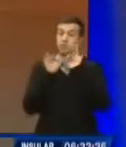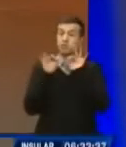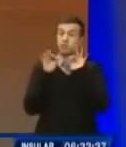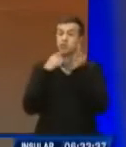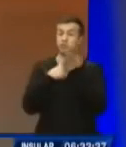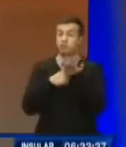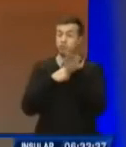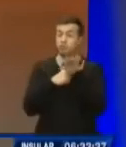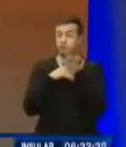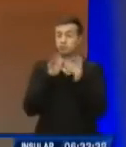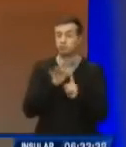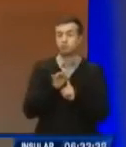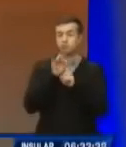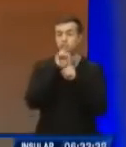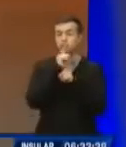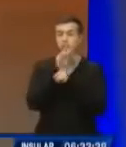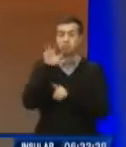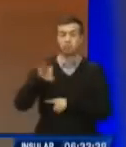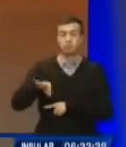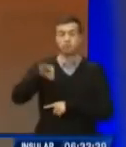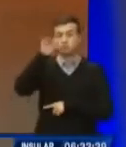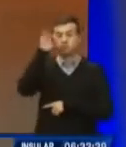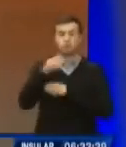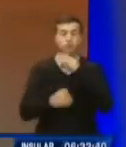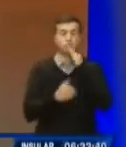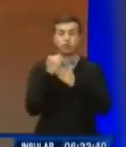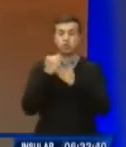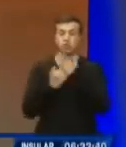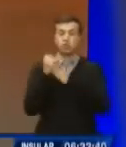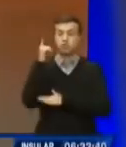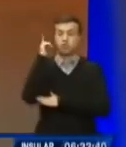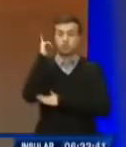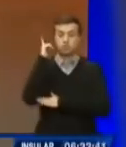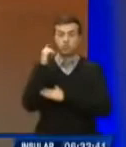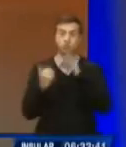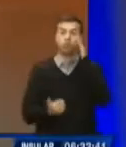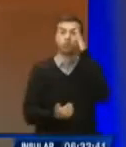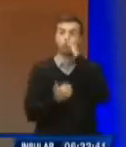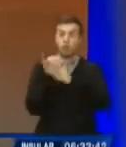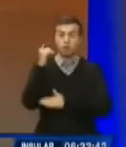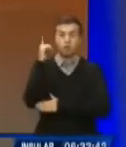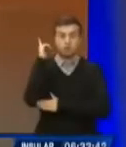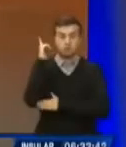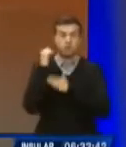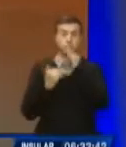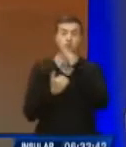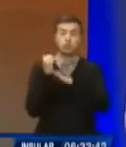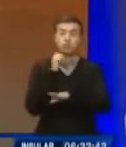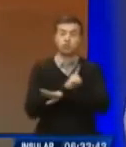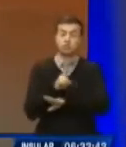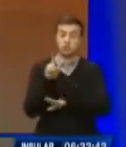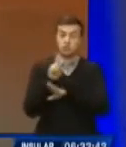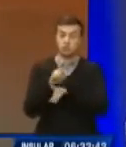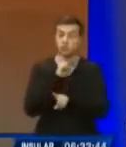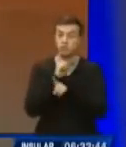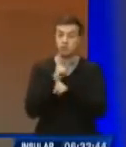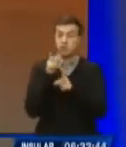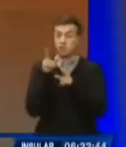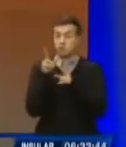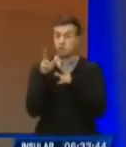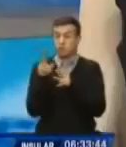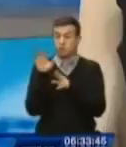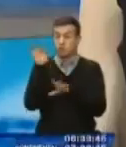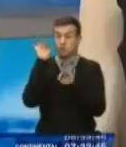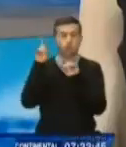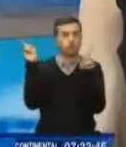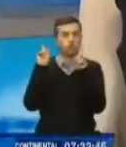extraordinario donde elijan nuevos dirigentes pero nuevos nuevos dirigentes y no que sean parte de la misma